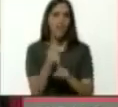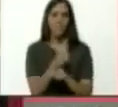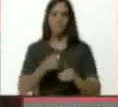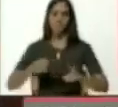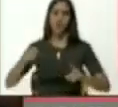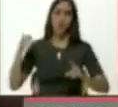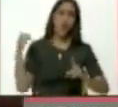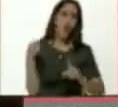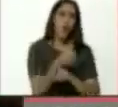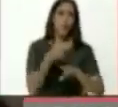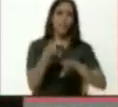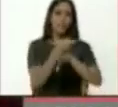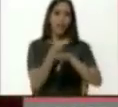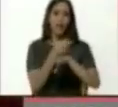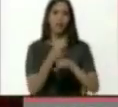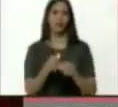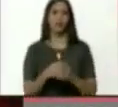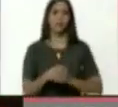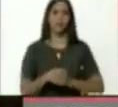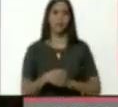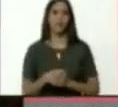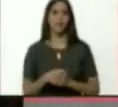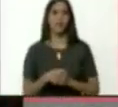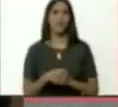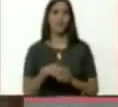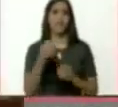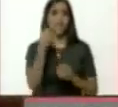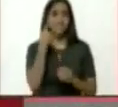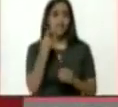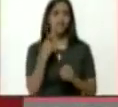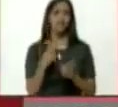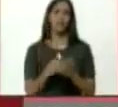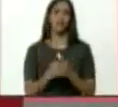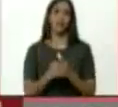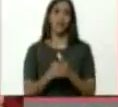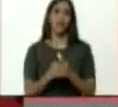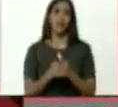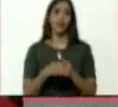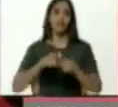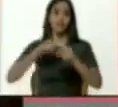Estado. Quemar el país, los chaguaramos. Y se delastraban precisamente de